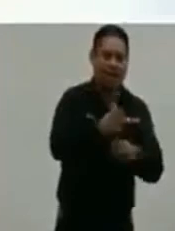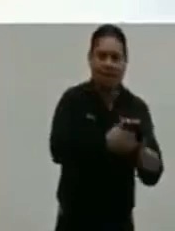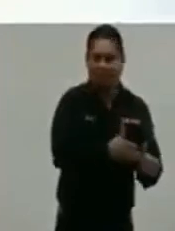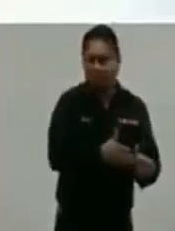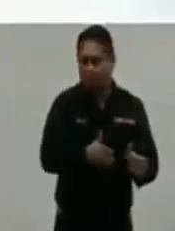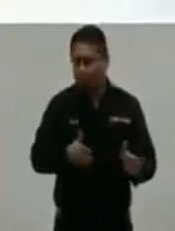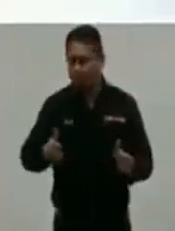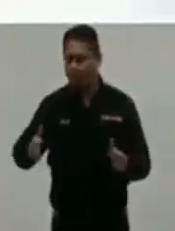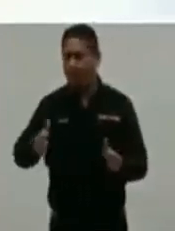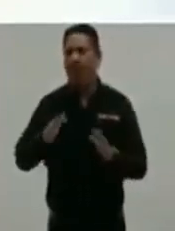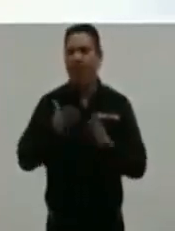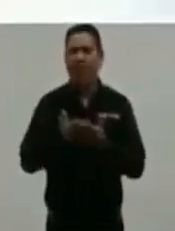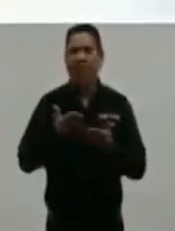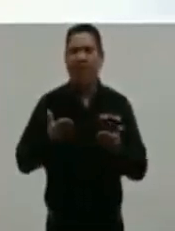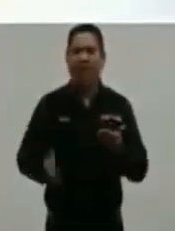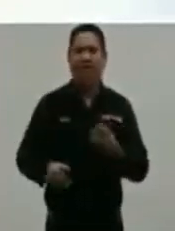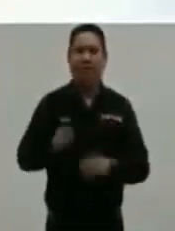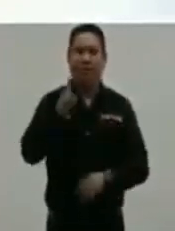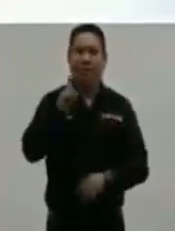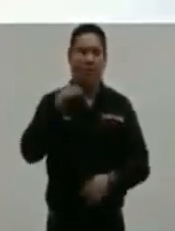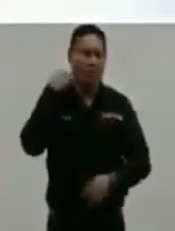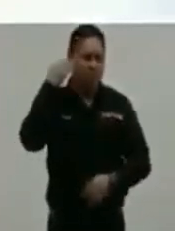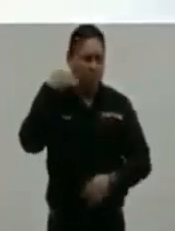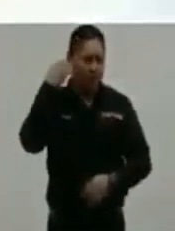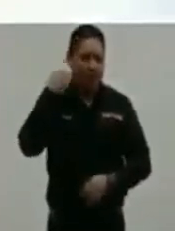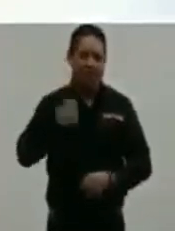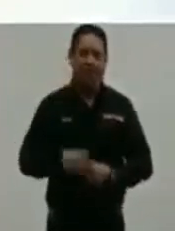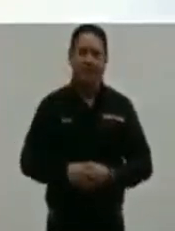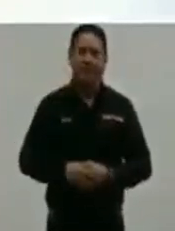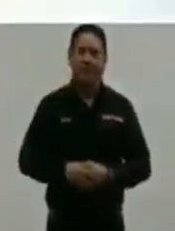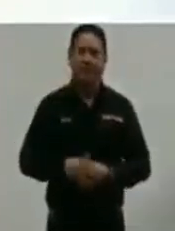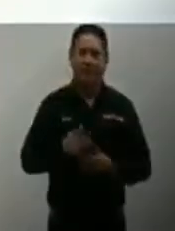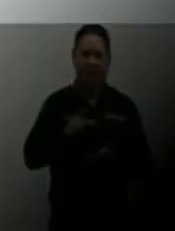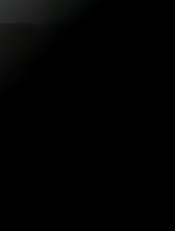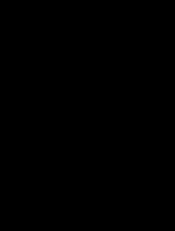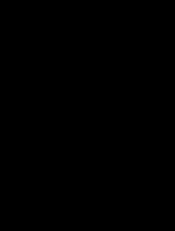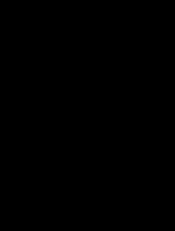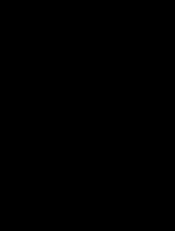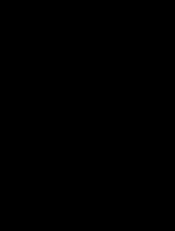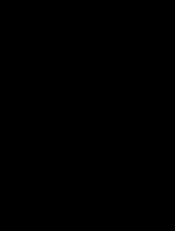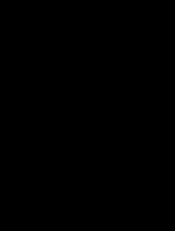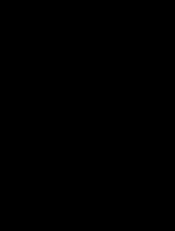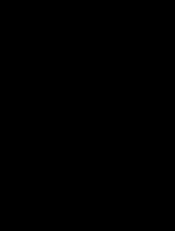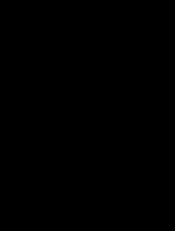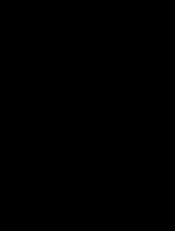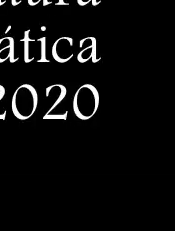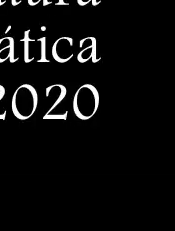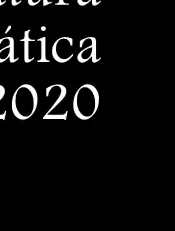y se está pasando ahora al 1 de marzo. Es cuanto, diputada presidenta.